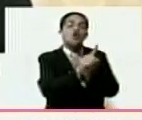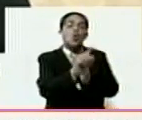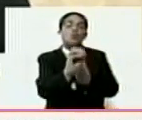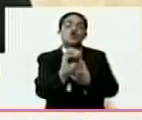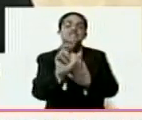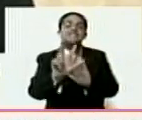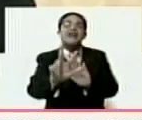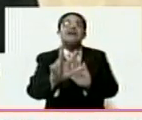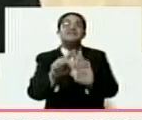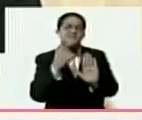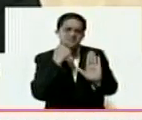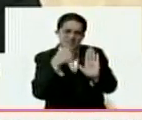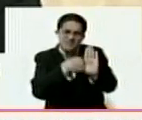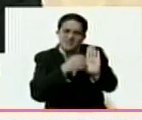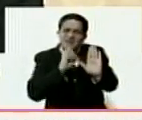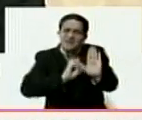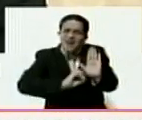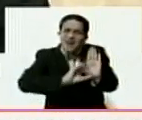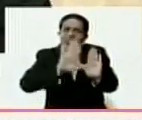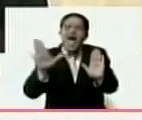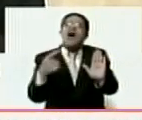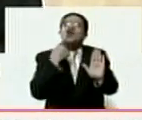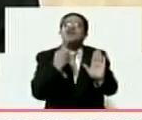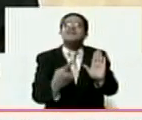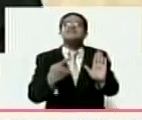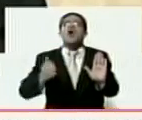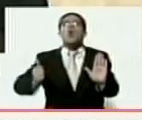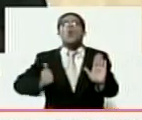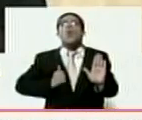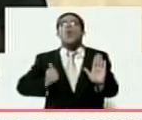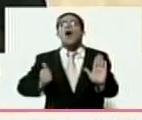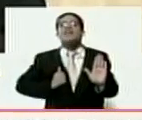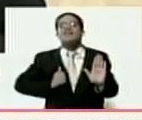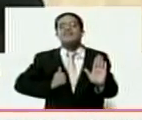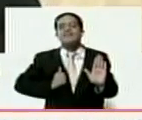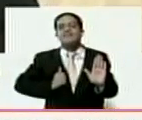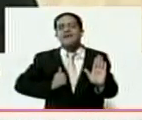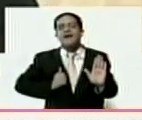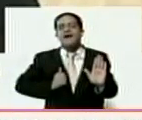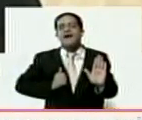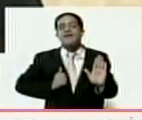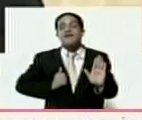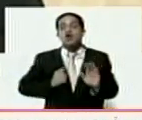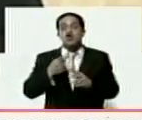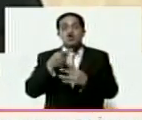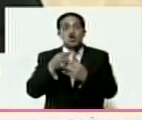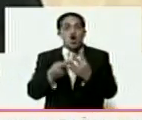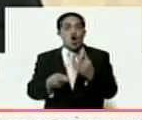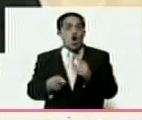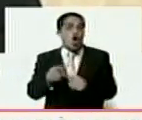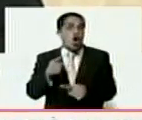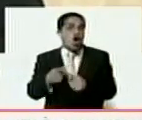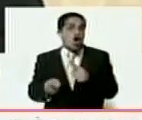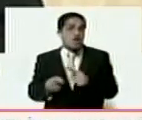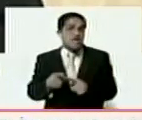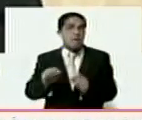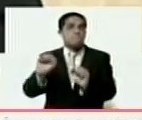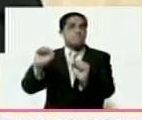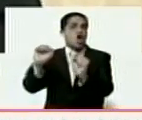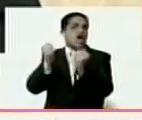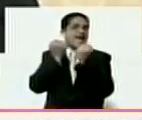donde claramente cualquier acción de este tipo,